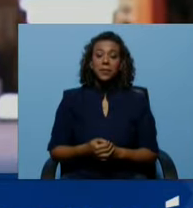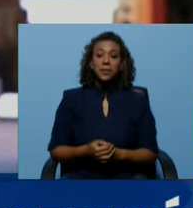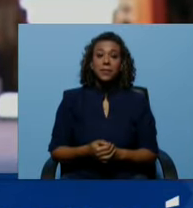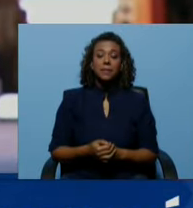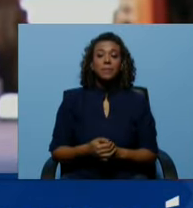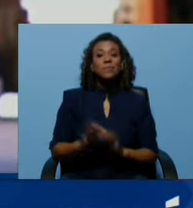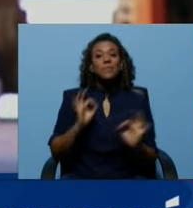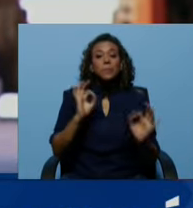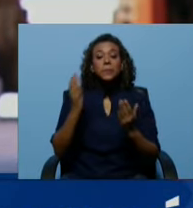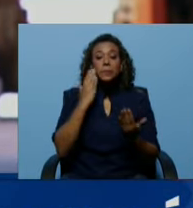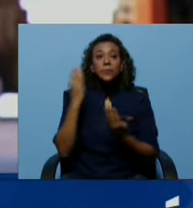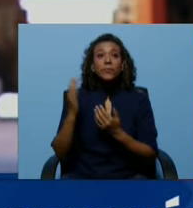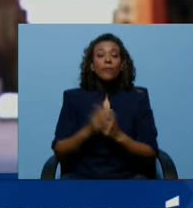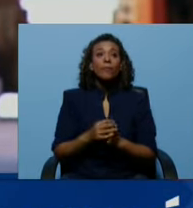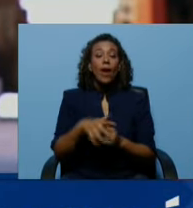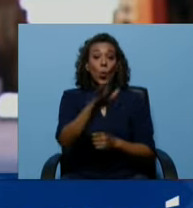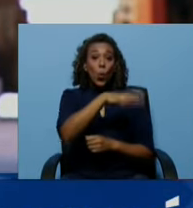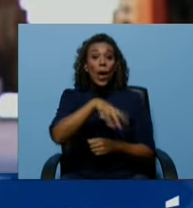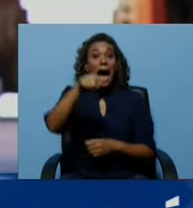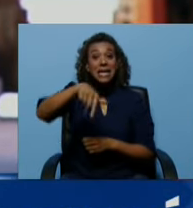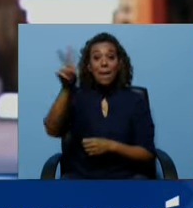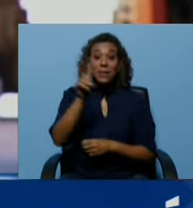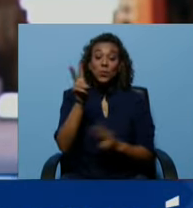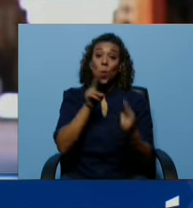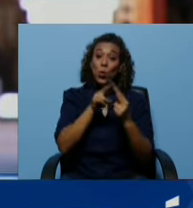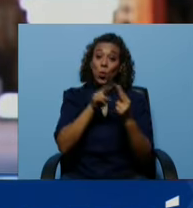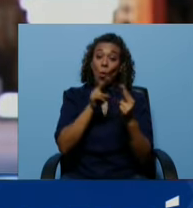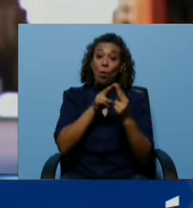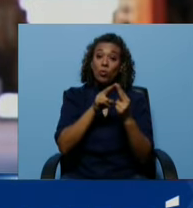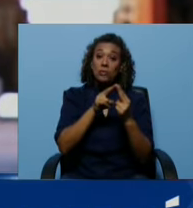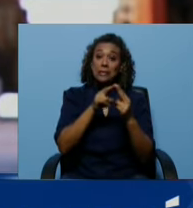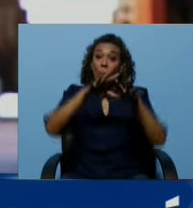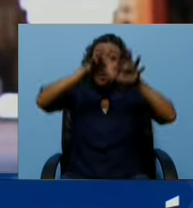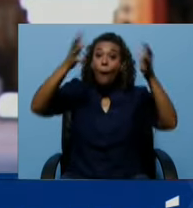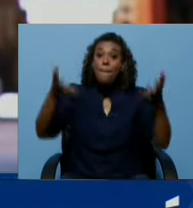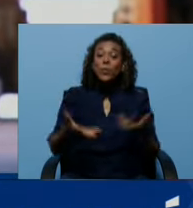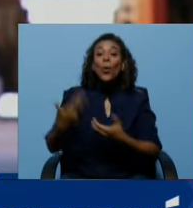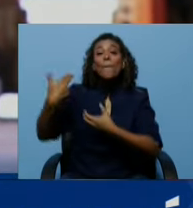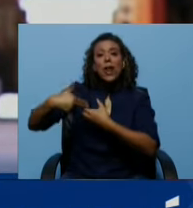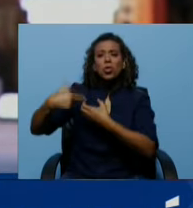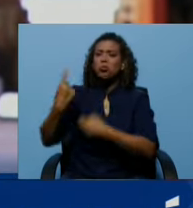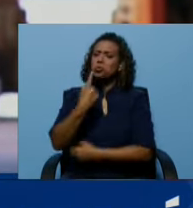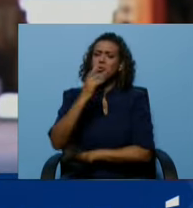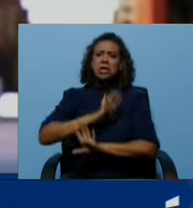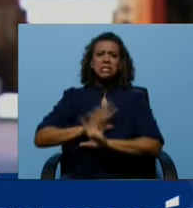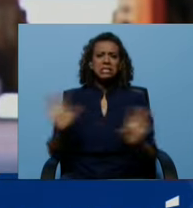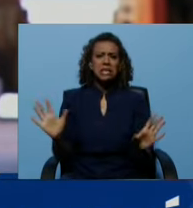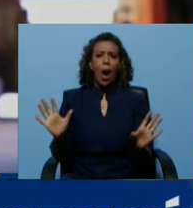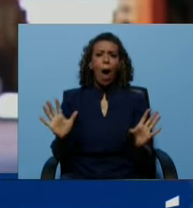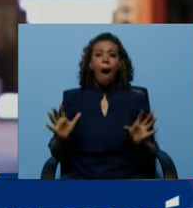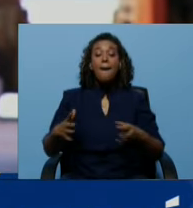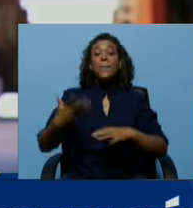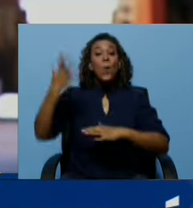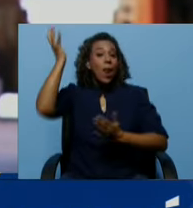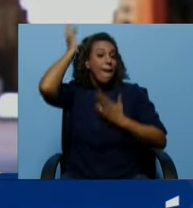nadie. Ah, porque en Venezuela se conoce en el mundo por petróleo, por las